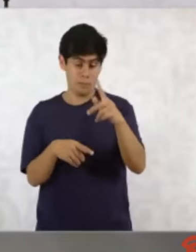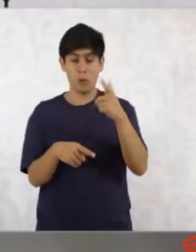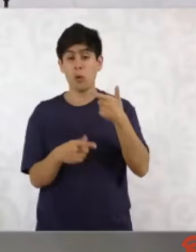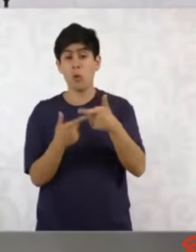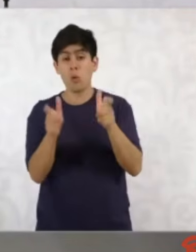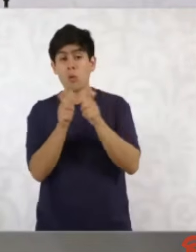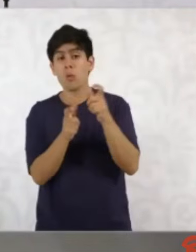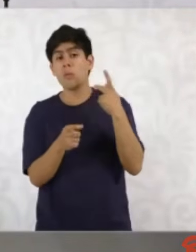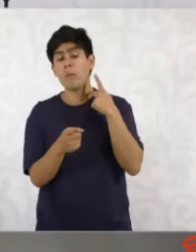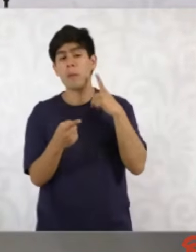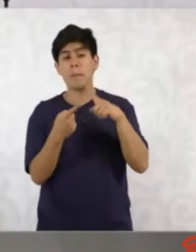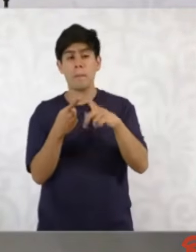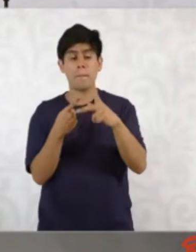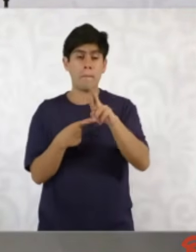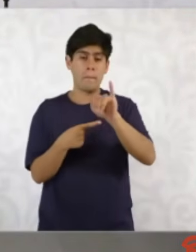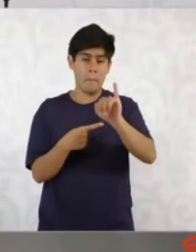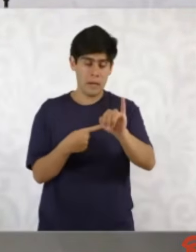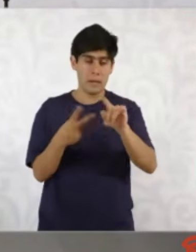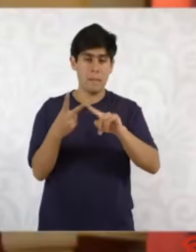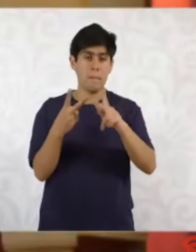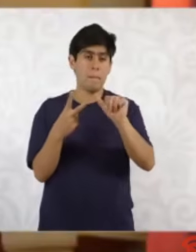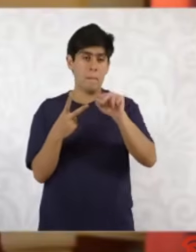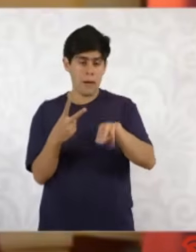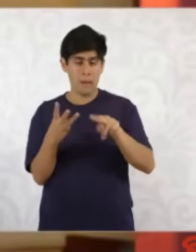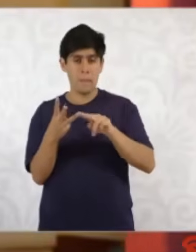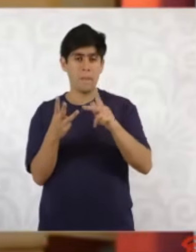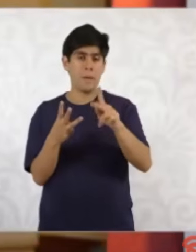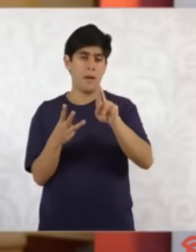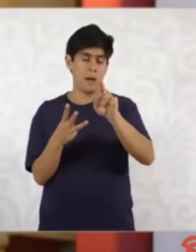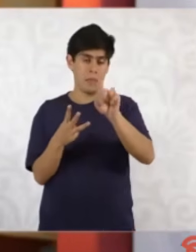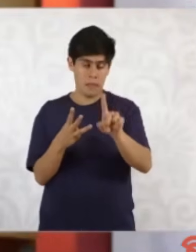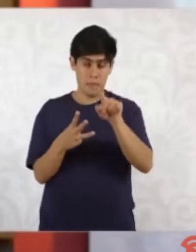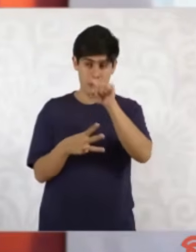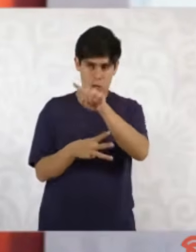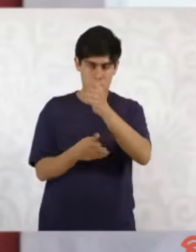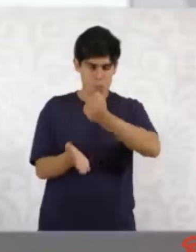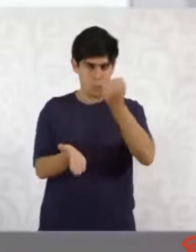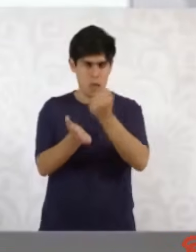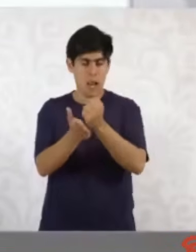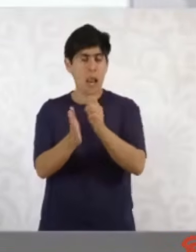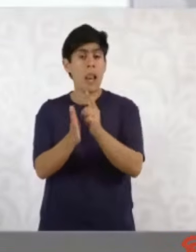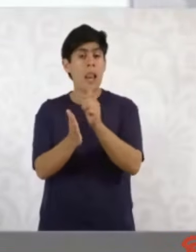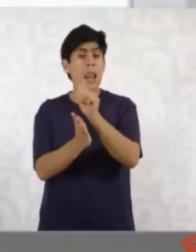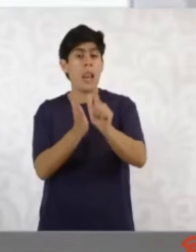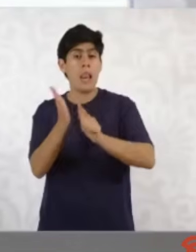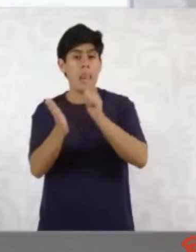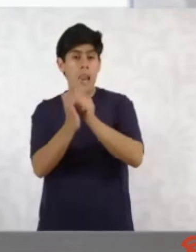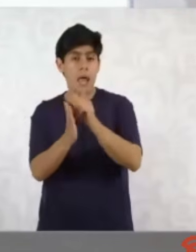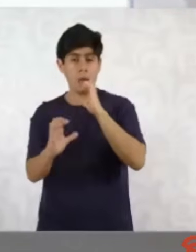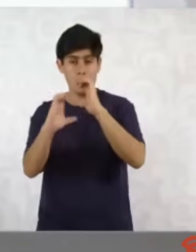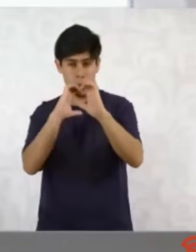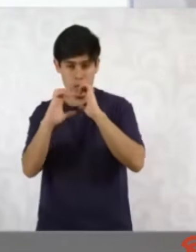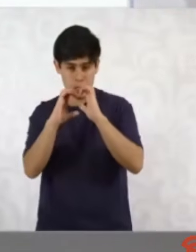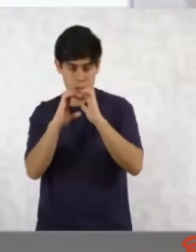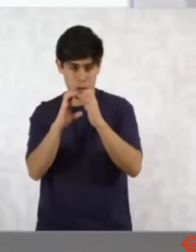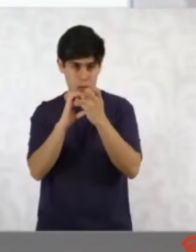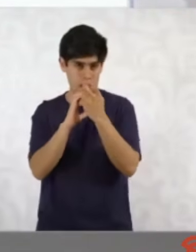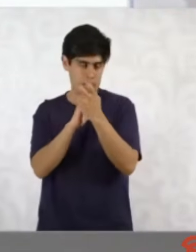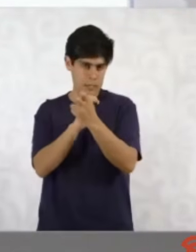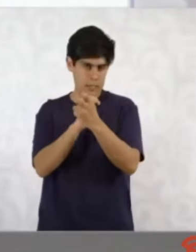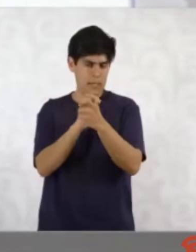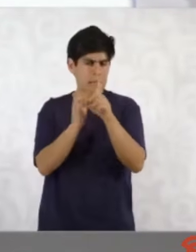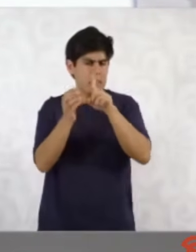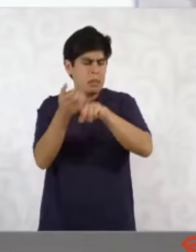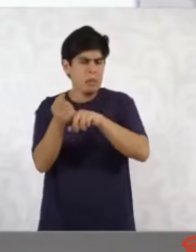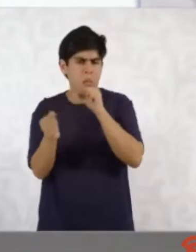de telecomunicaciones. ¿Qué creen que traía la ley de comunicaciones? Entre otras cosas, el reconocimiento de